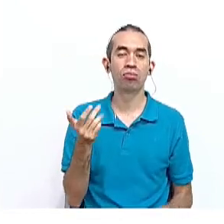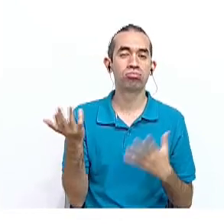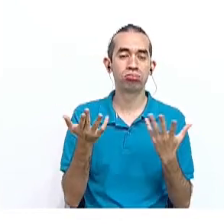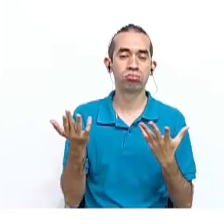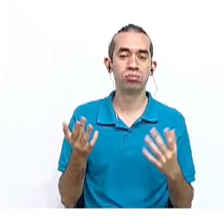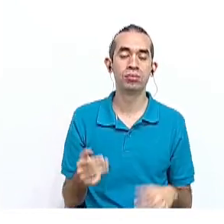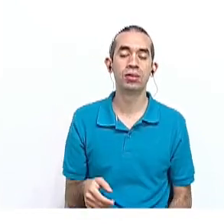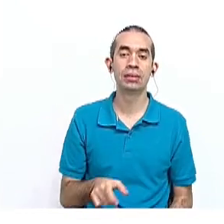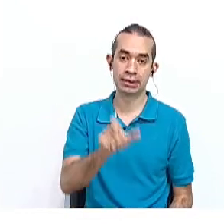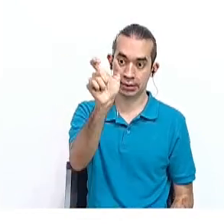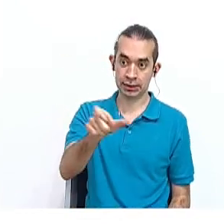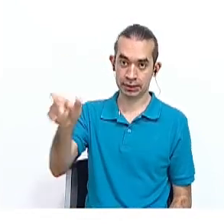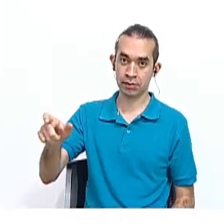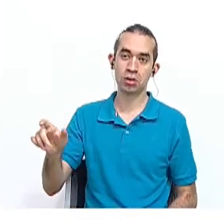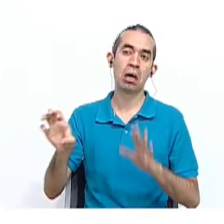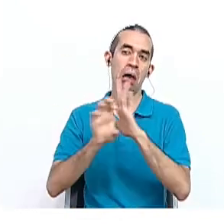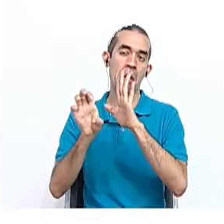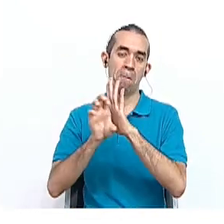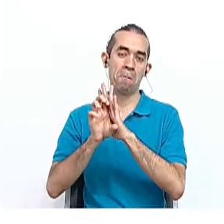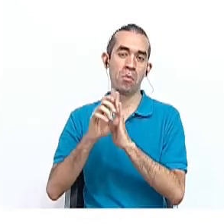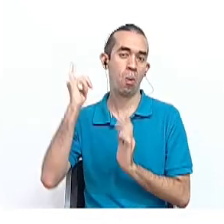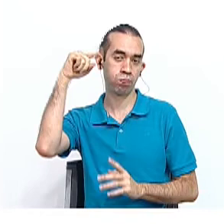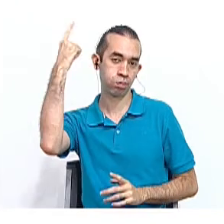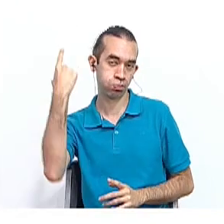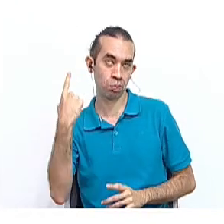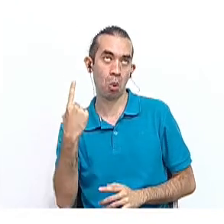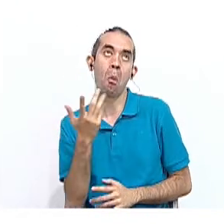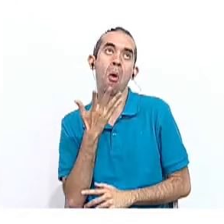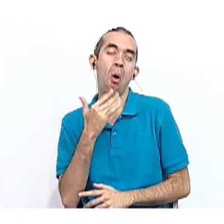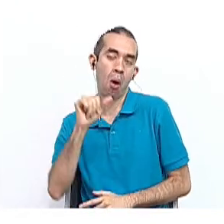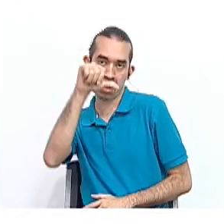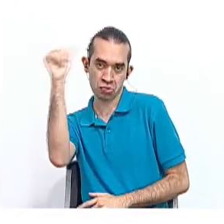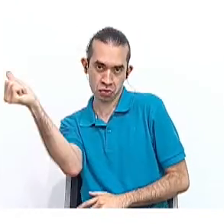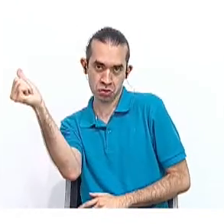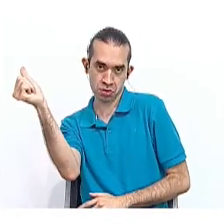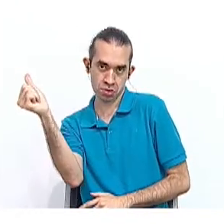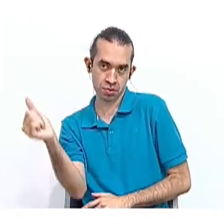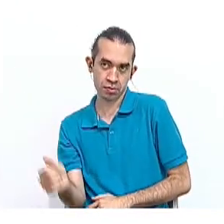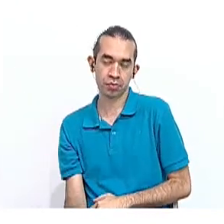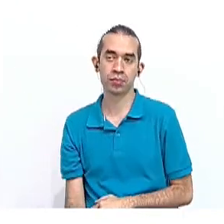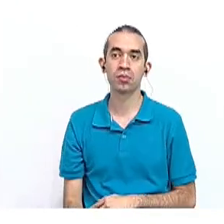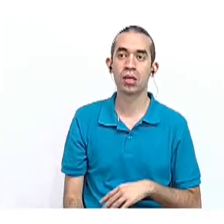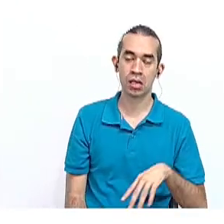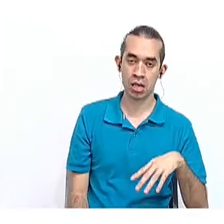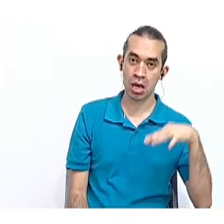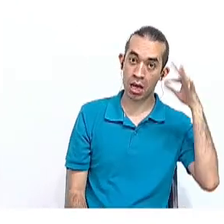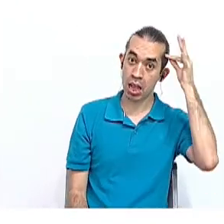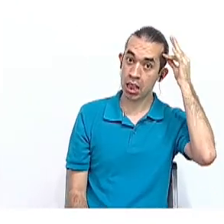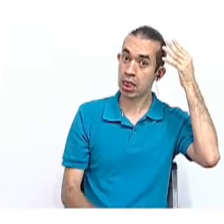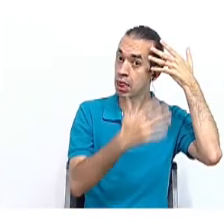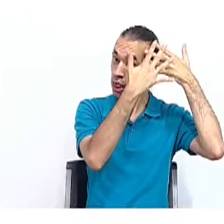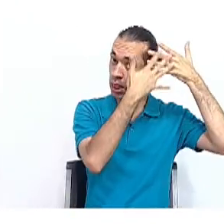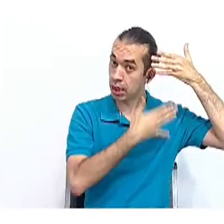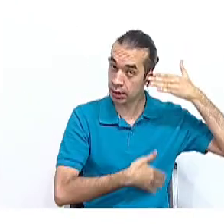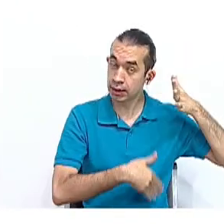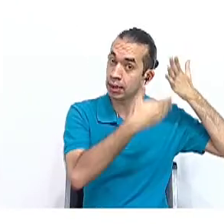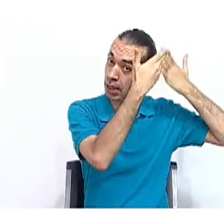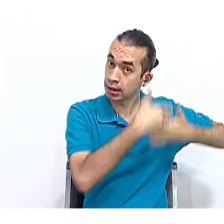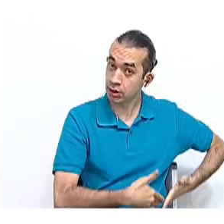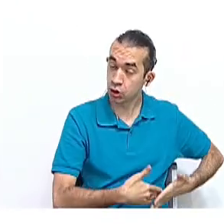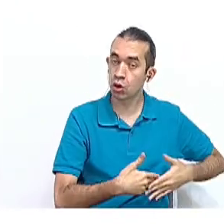los individuos con ropa azul son los de cabello rizado y con ropa de color amarillo los de cabello